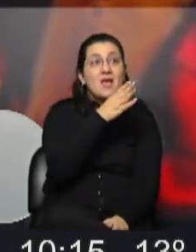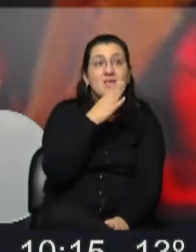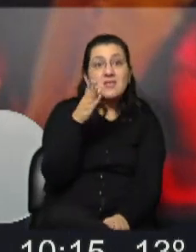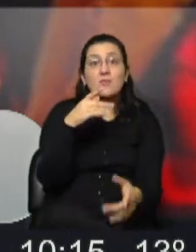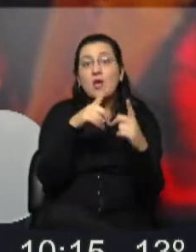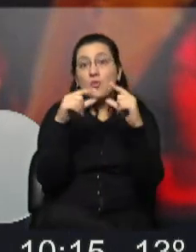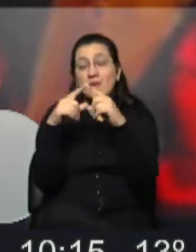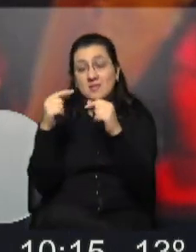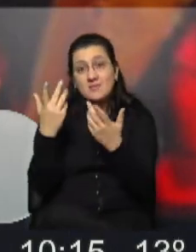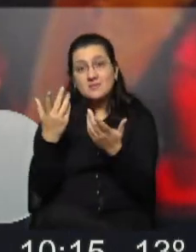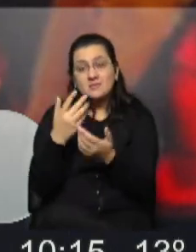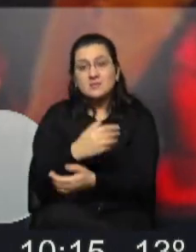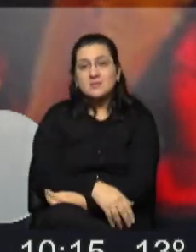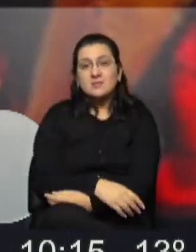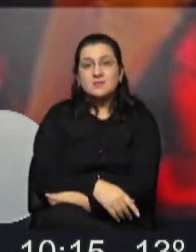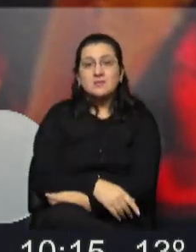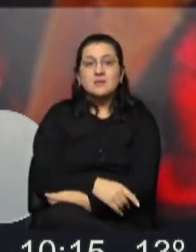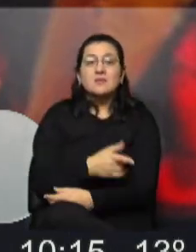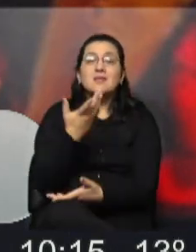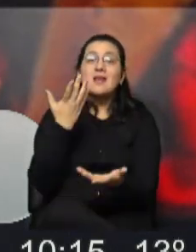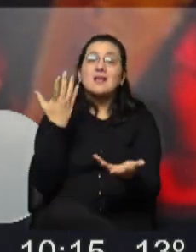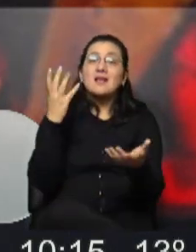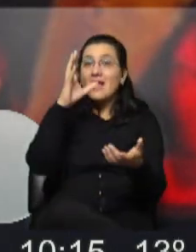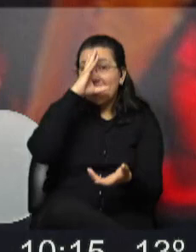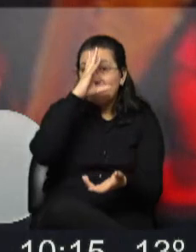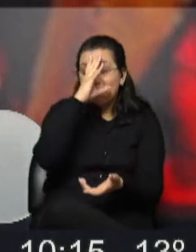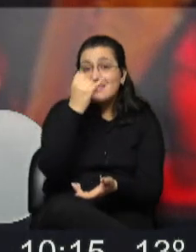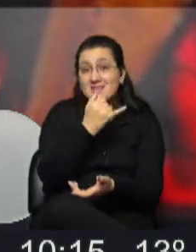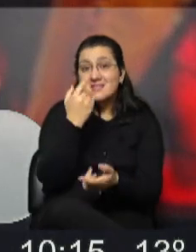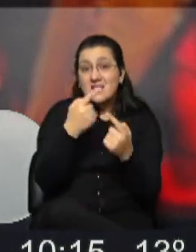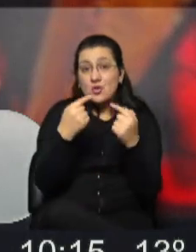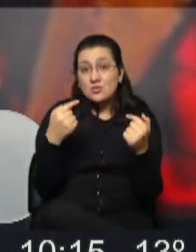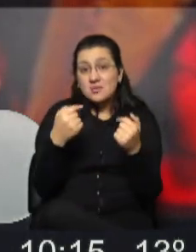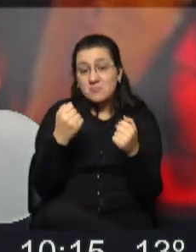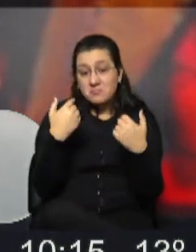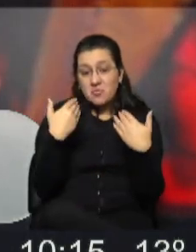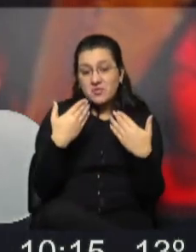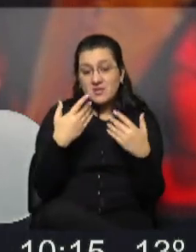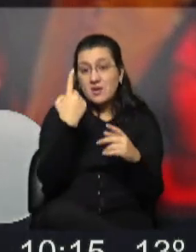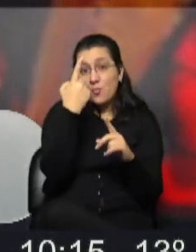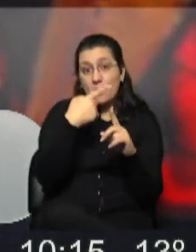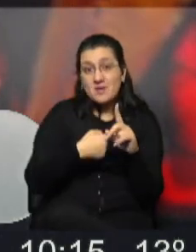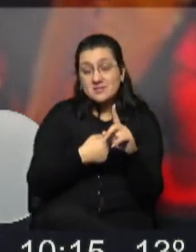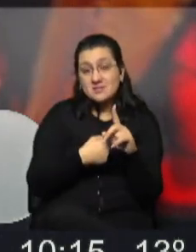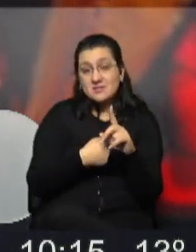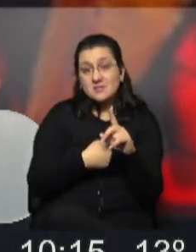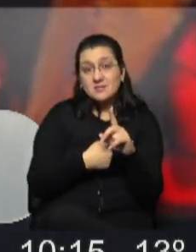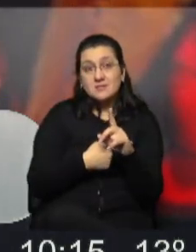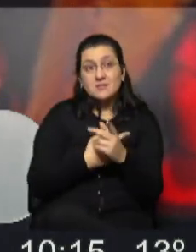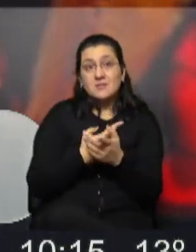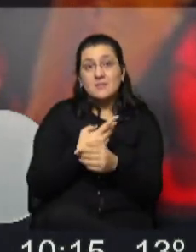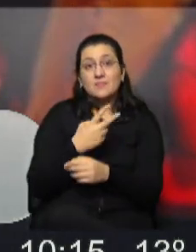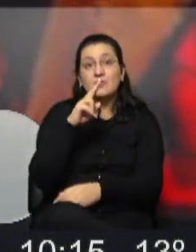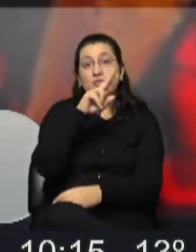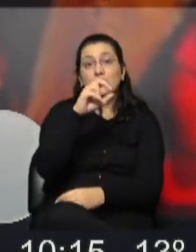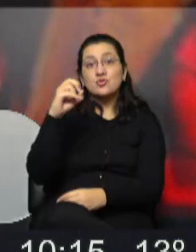teatro. Y el carnaval tenía esa cosa que podías tener en un mes, de repente,